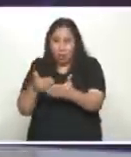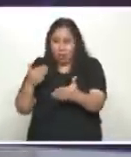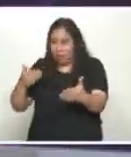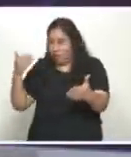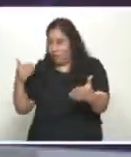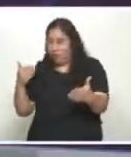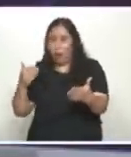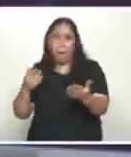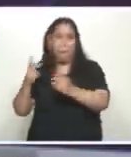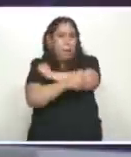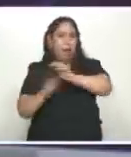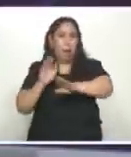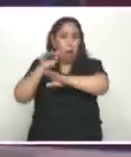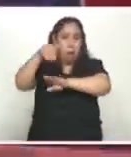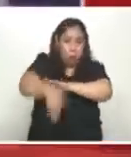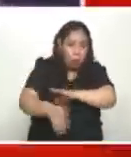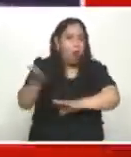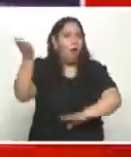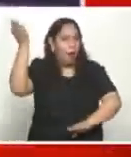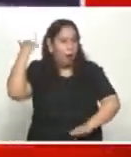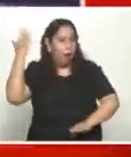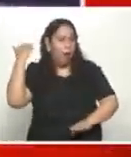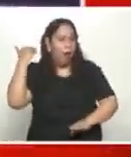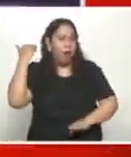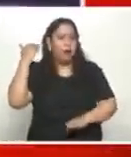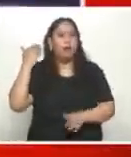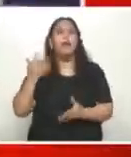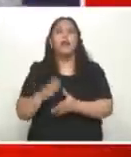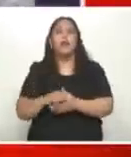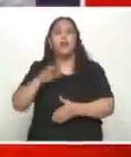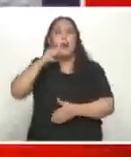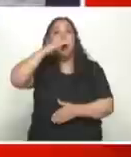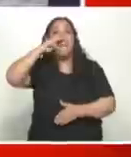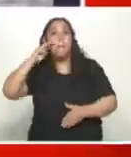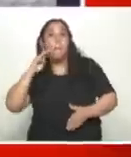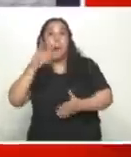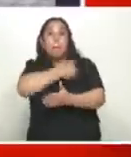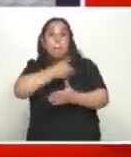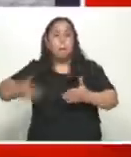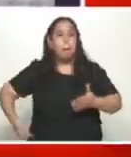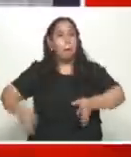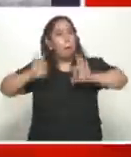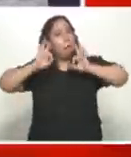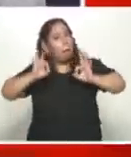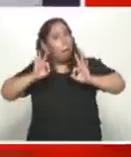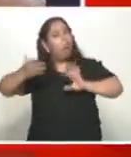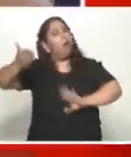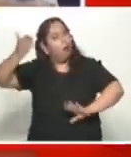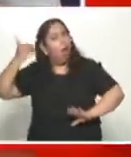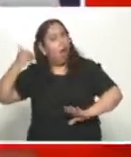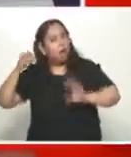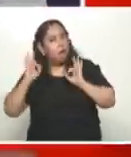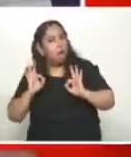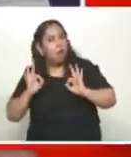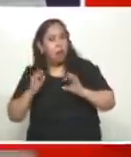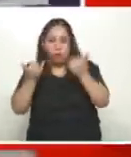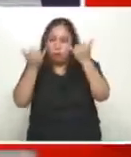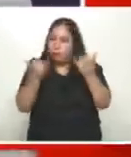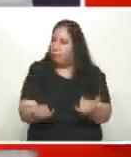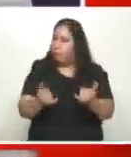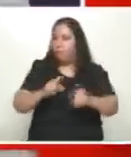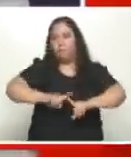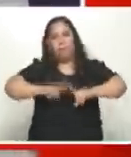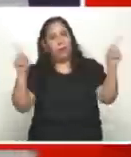está, en el día que se recibe de gobierno, en el 43% de la población sin posibilidades